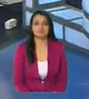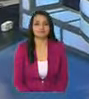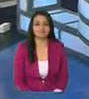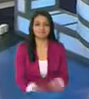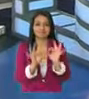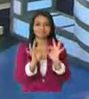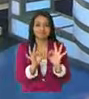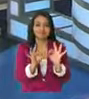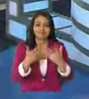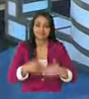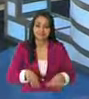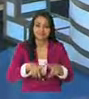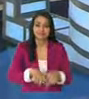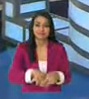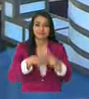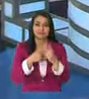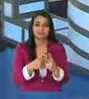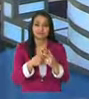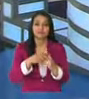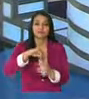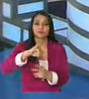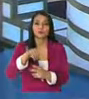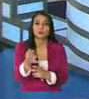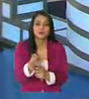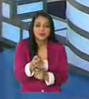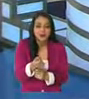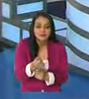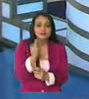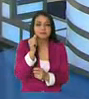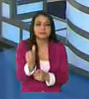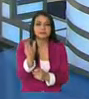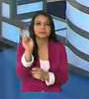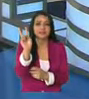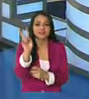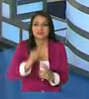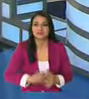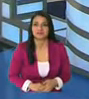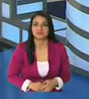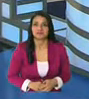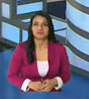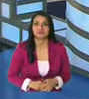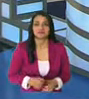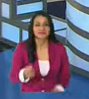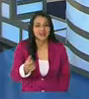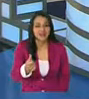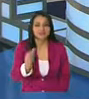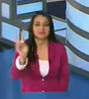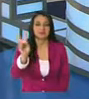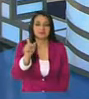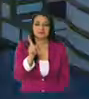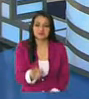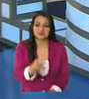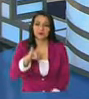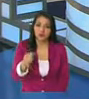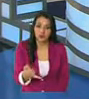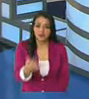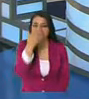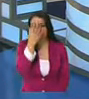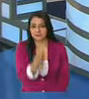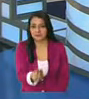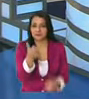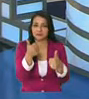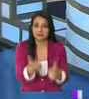Maravilloso, y estamos acá listos en día jueves, casi viernes. Casi viernes, así que es un buen día para todos ustedes, para todos